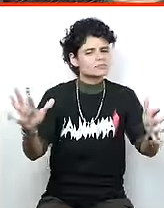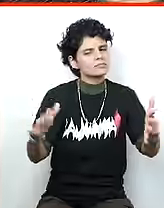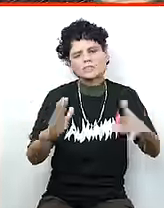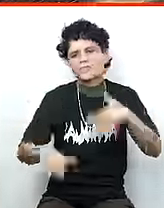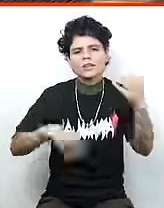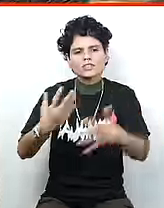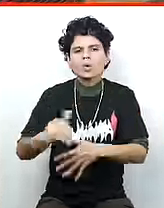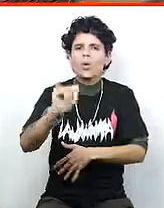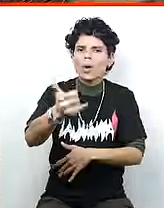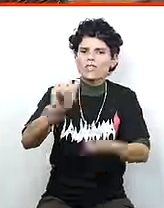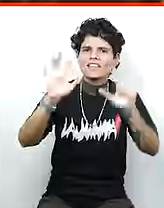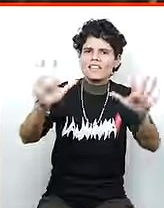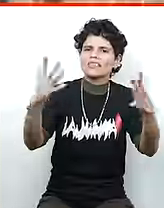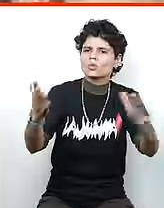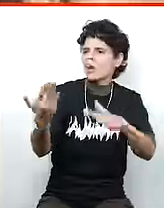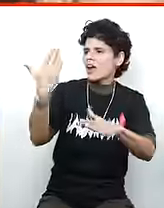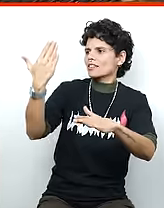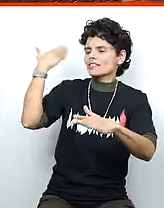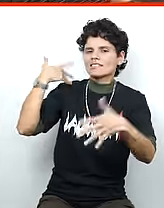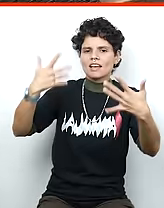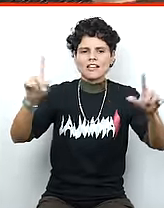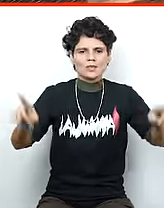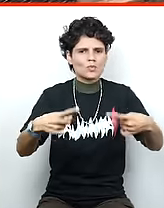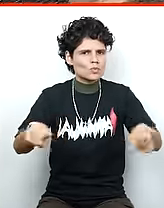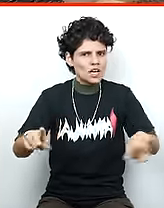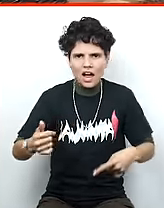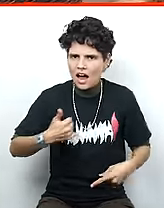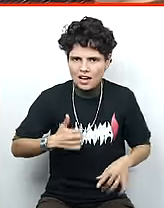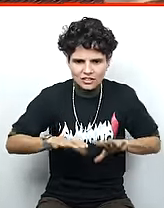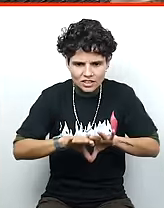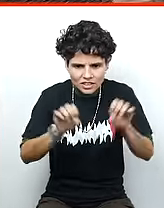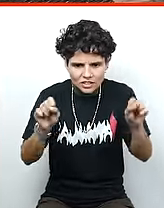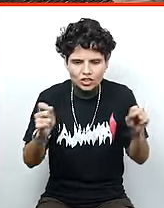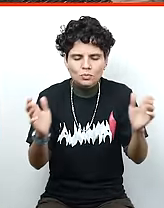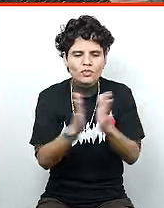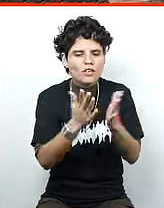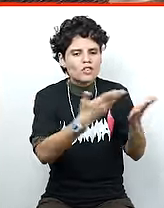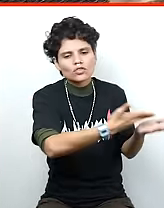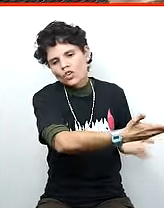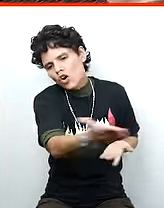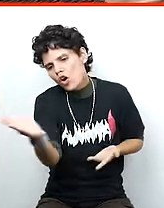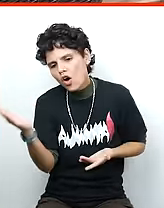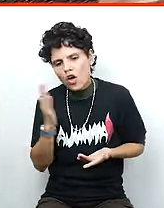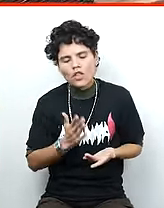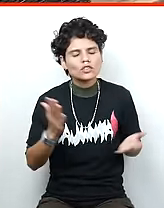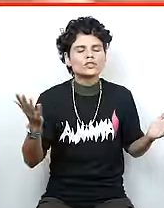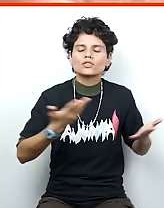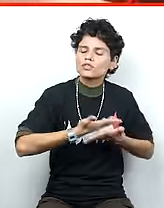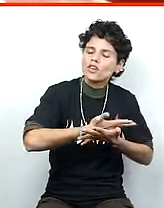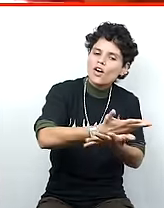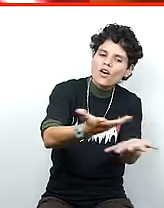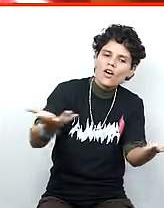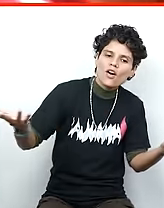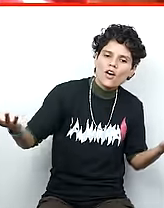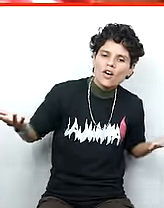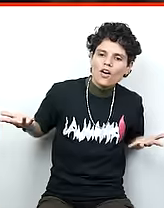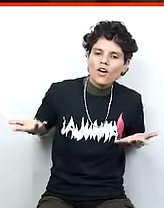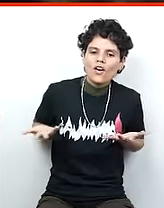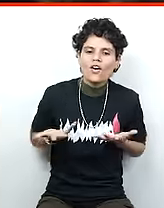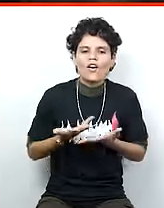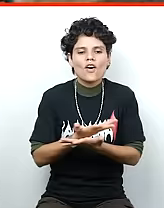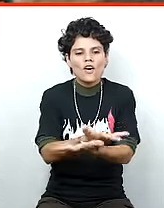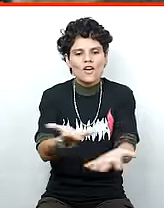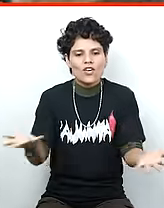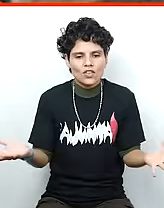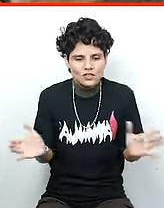Hoy día es jueves 10, estuviste cumpliendo un par de días, entonces una cuestioncita así. Permiso. Vamos todos juntos y bueno. Sí. Bueno. Tres deseitos antes.